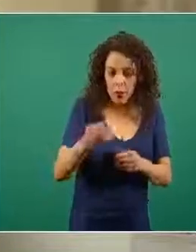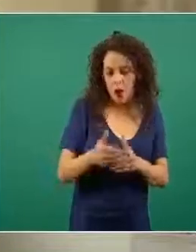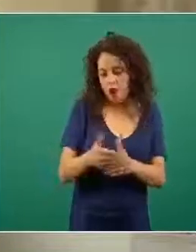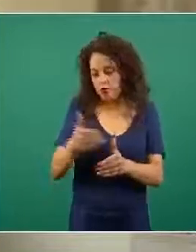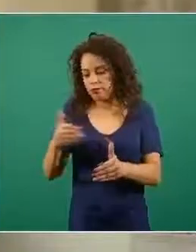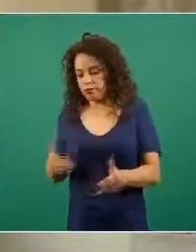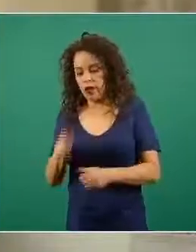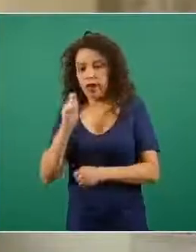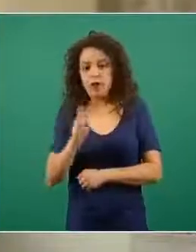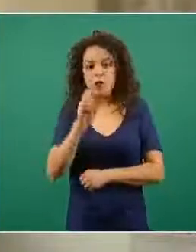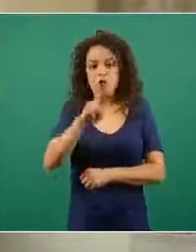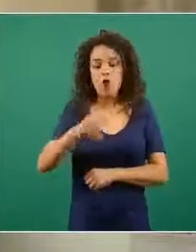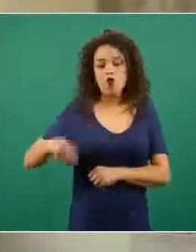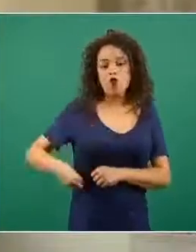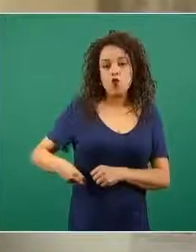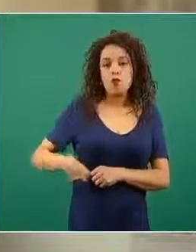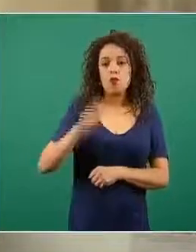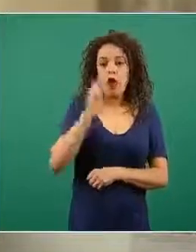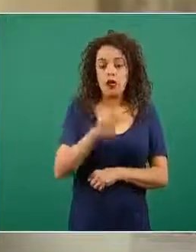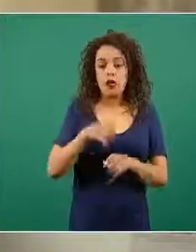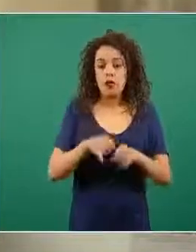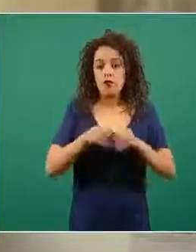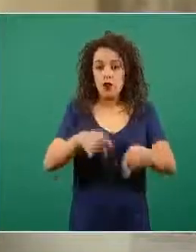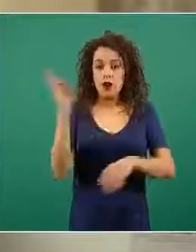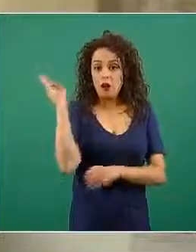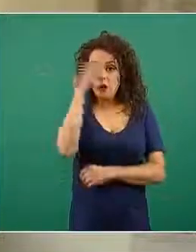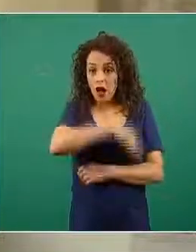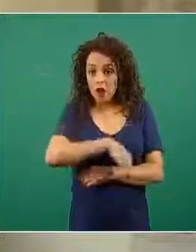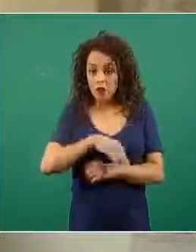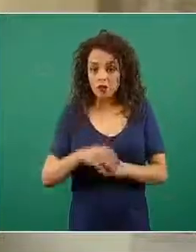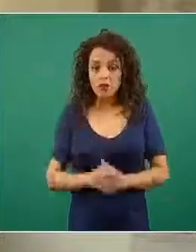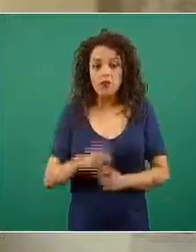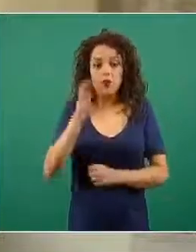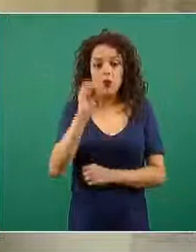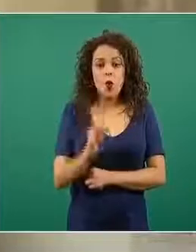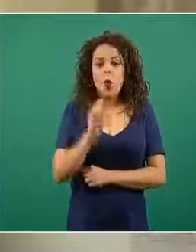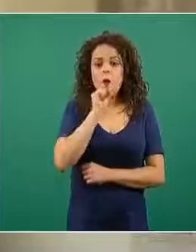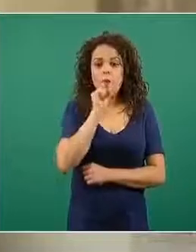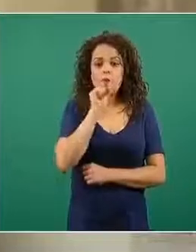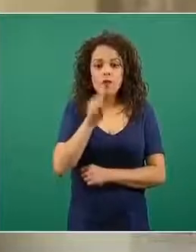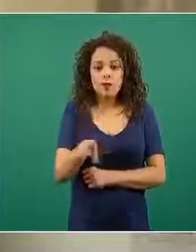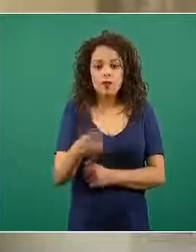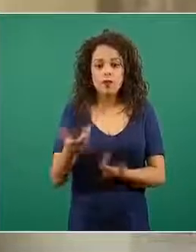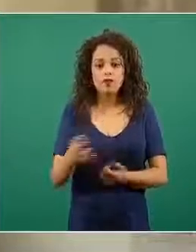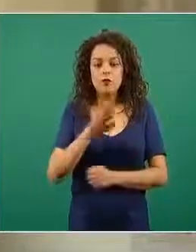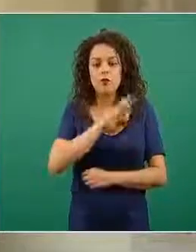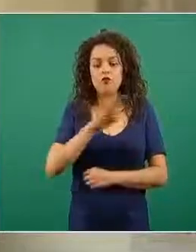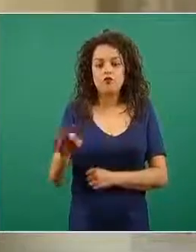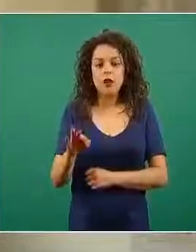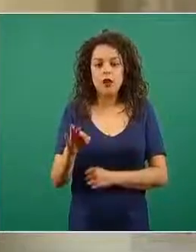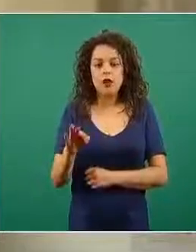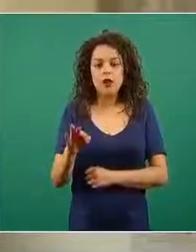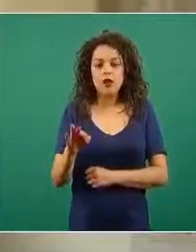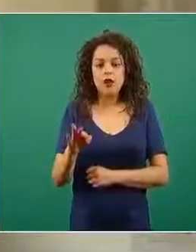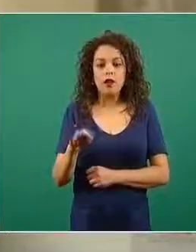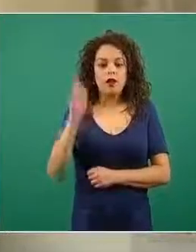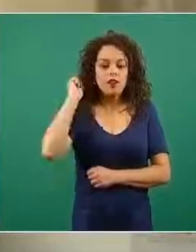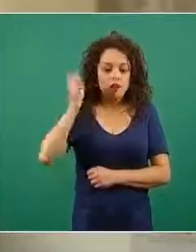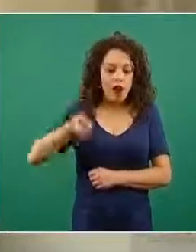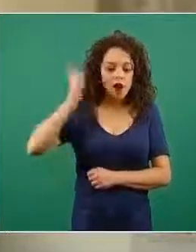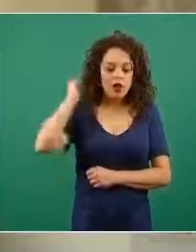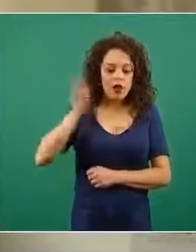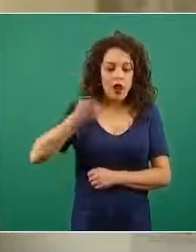esta infodemia. No sé, de alguna manera que pudieran también darnos una relación diaria de lo que